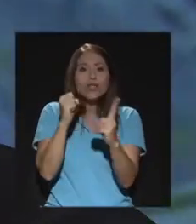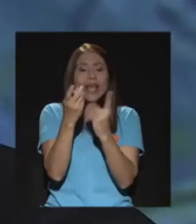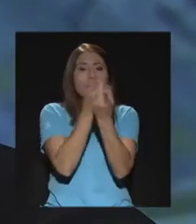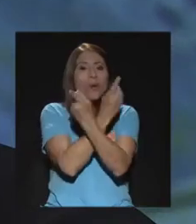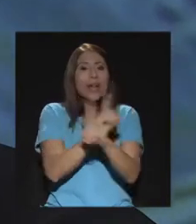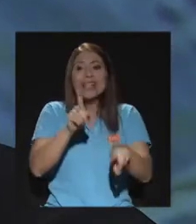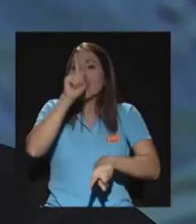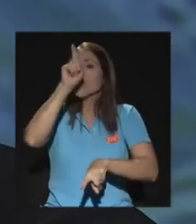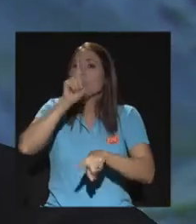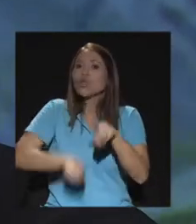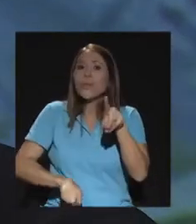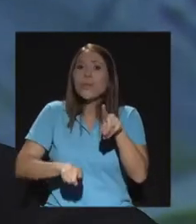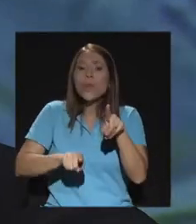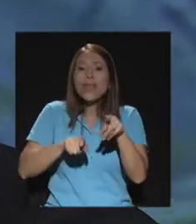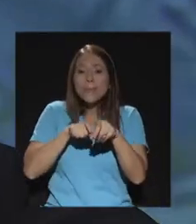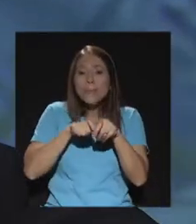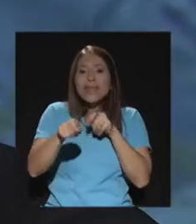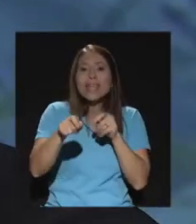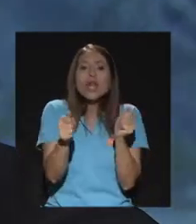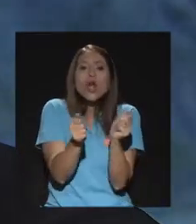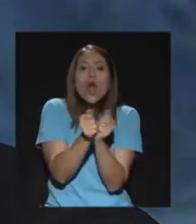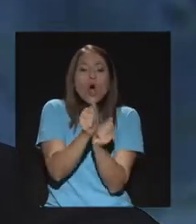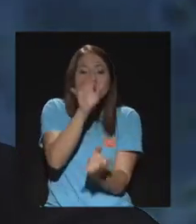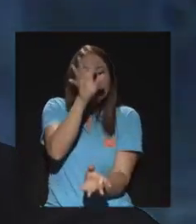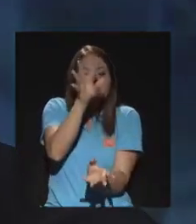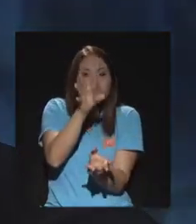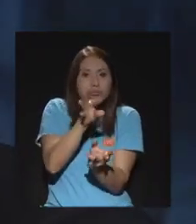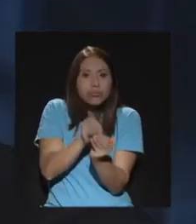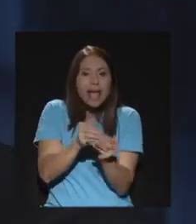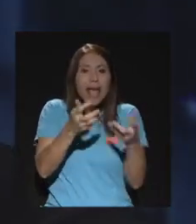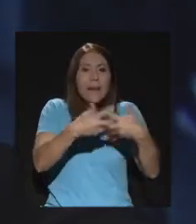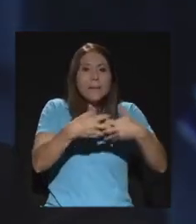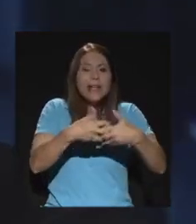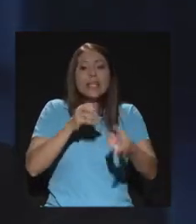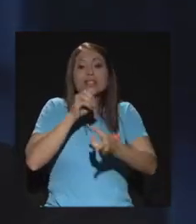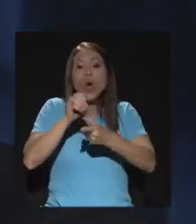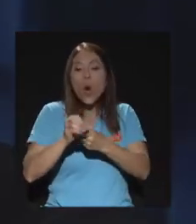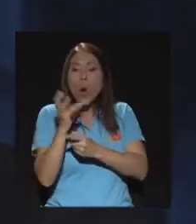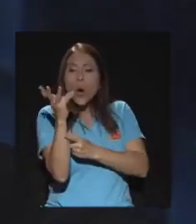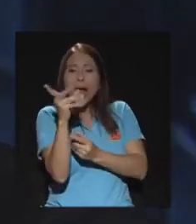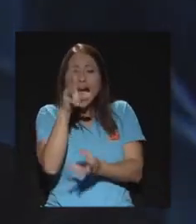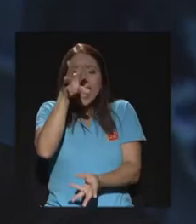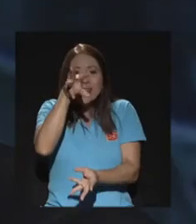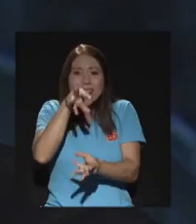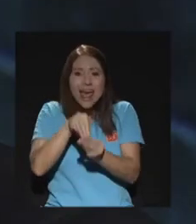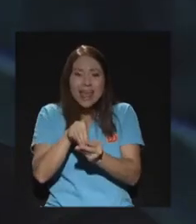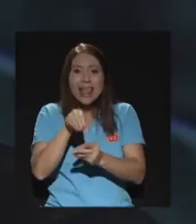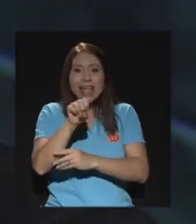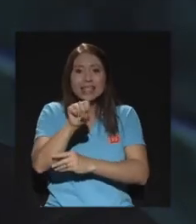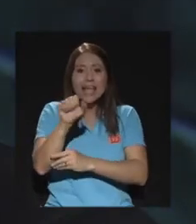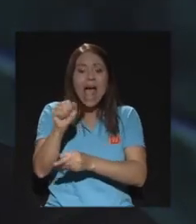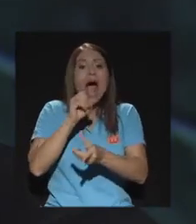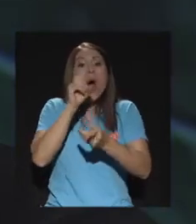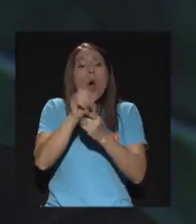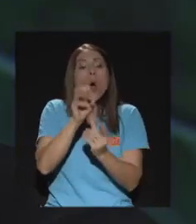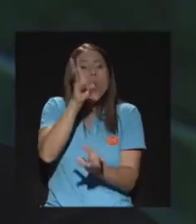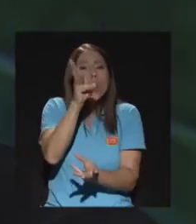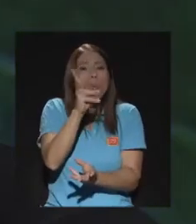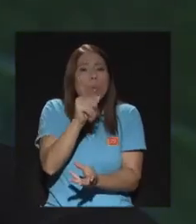la cantidad de empresas o de sociedades anónimas o de iglesias que tienen a su